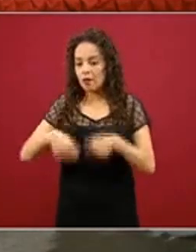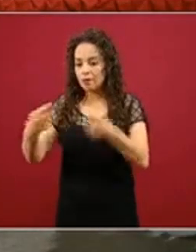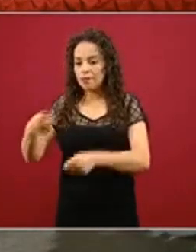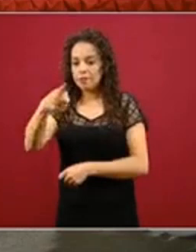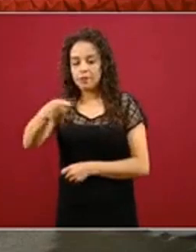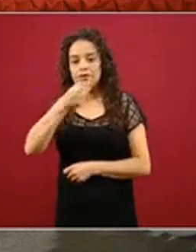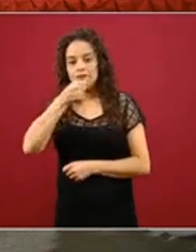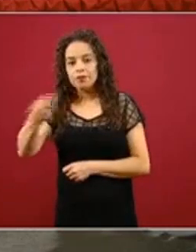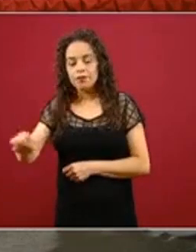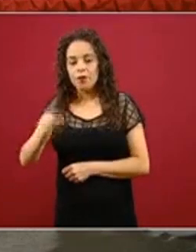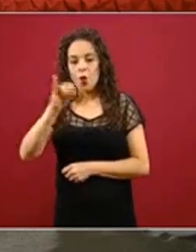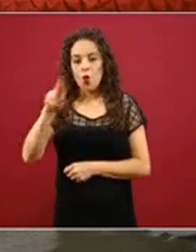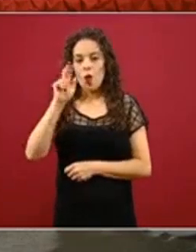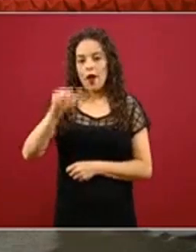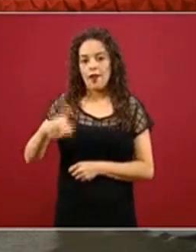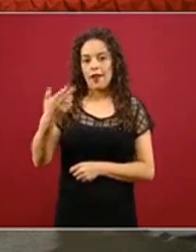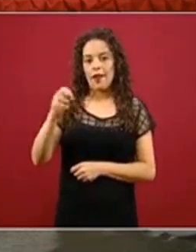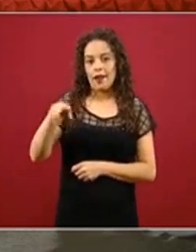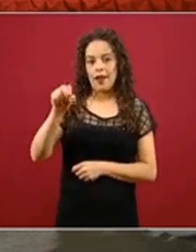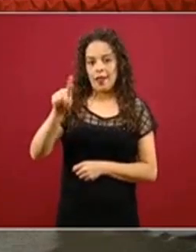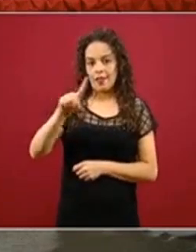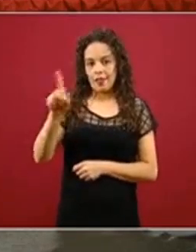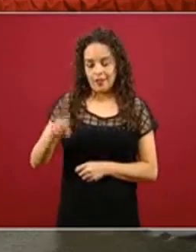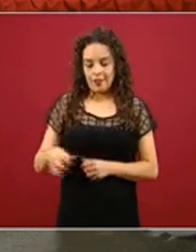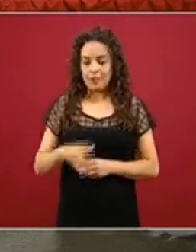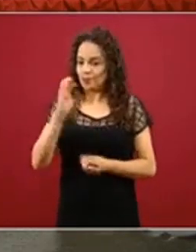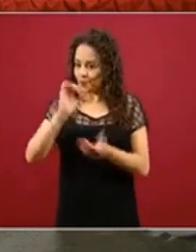Periódico Basta, Grupo Cantón. Buenas tardes. Bueno, buenas noches.